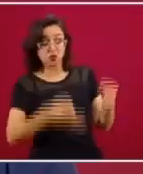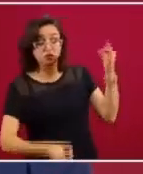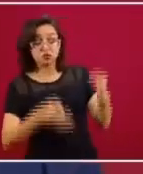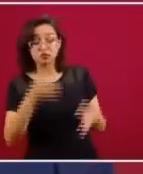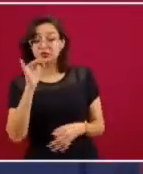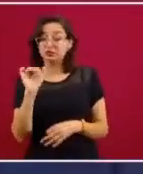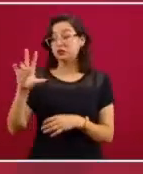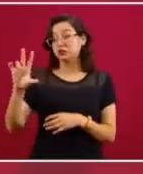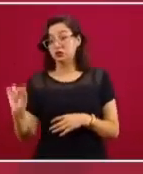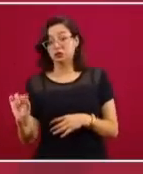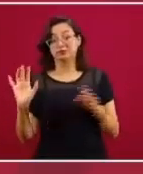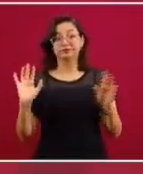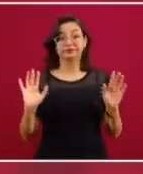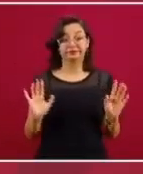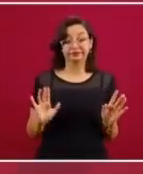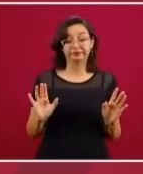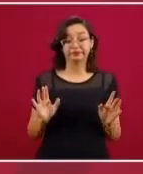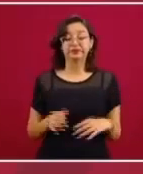el